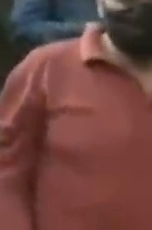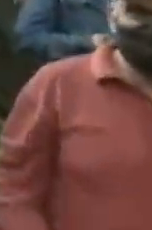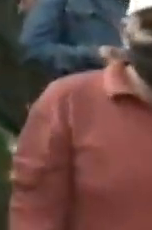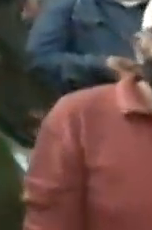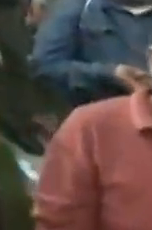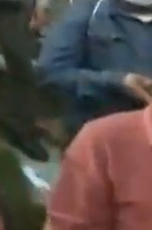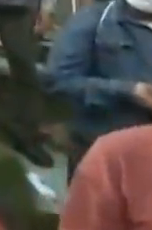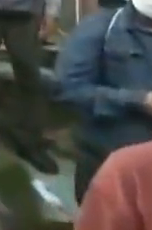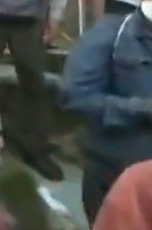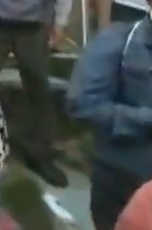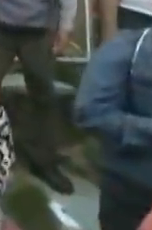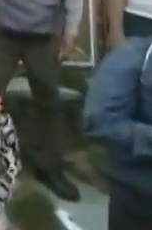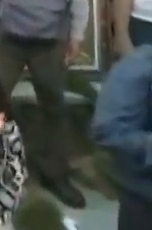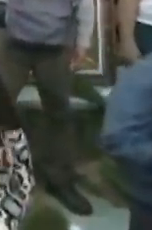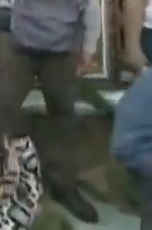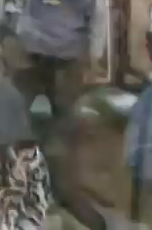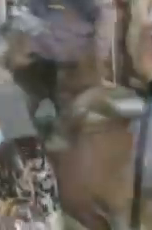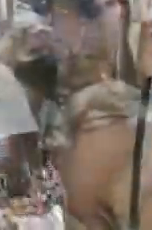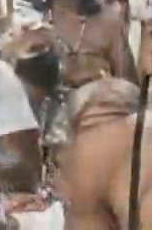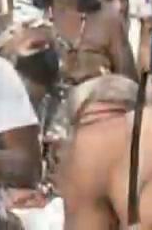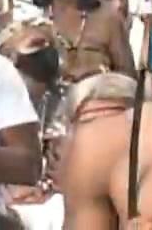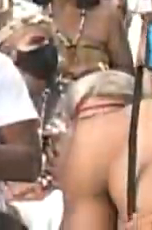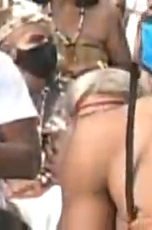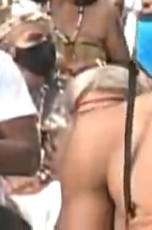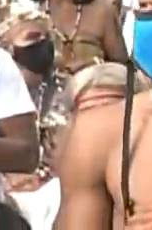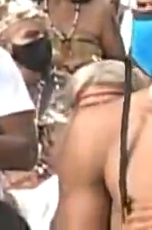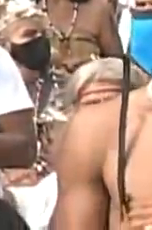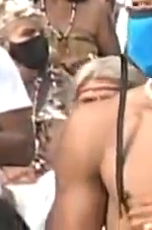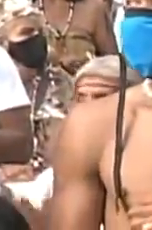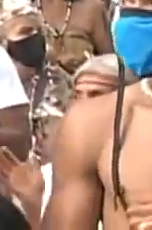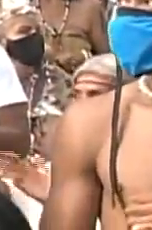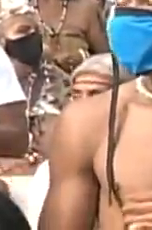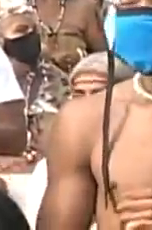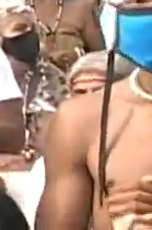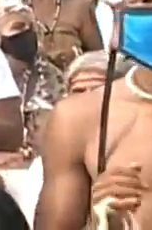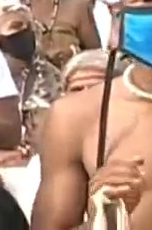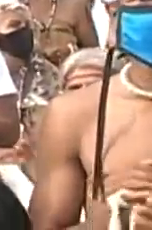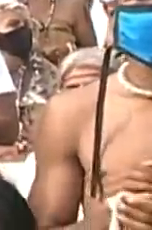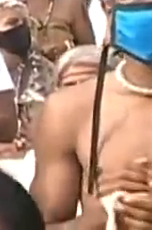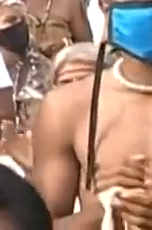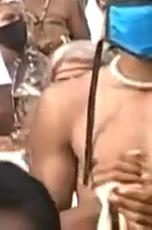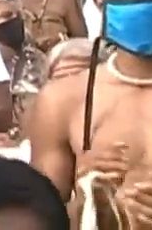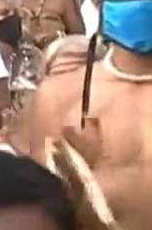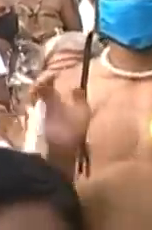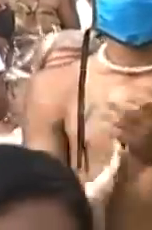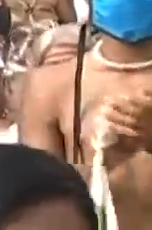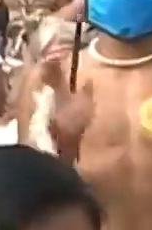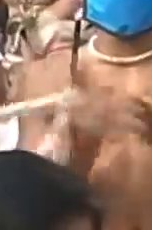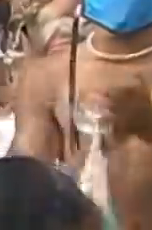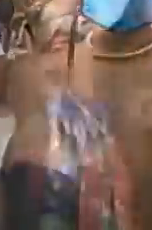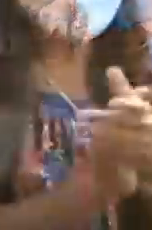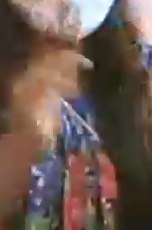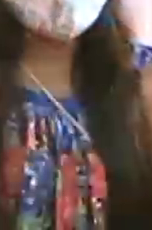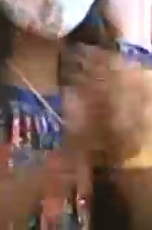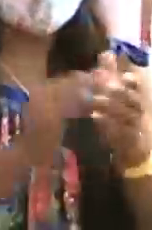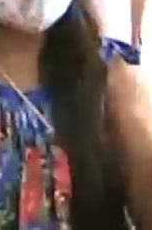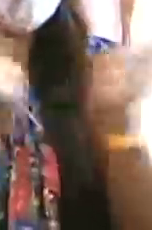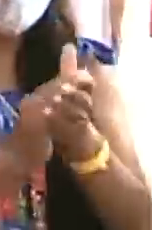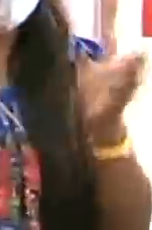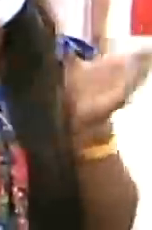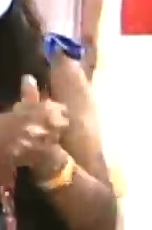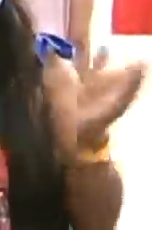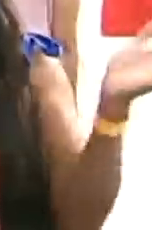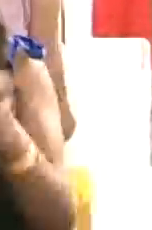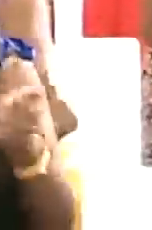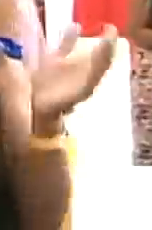estos actos de los hermanos indígenas que van honrando la fecha, pero al mismo tiempo esa resistencia heroica. Y es que esta